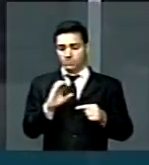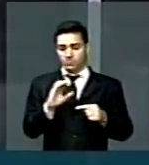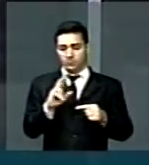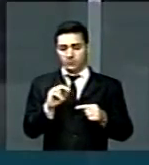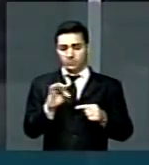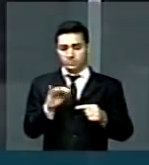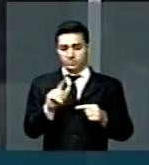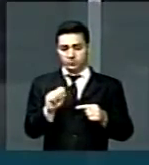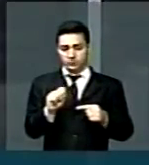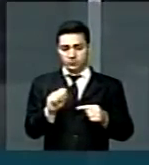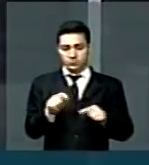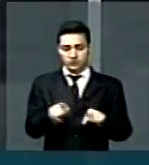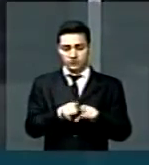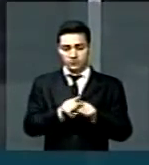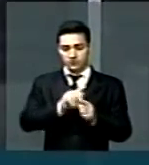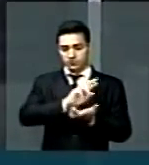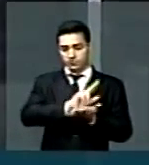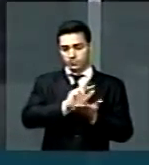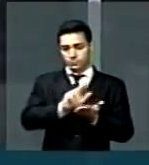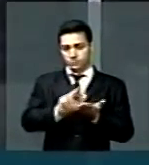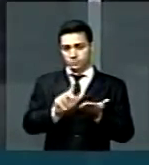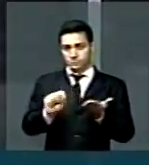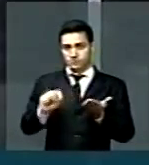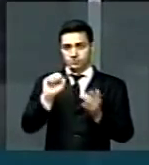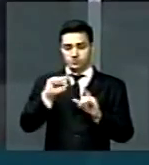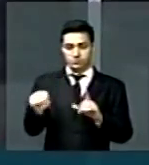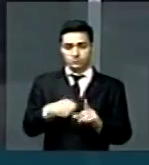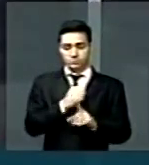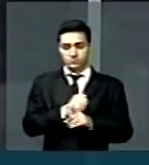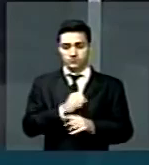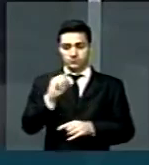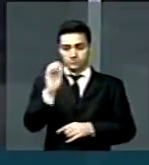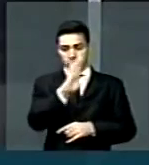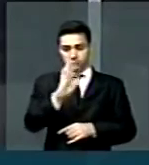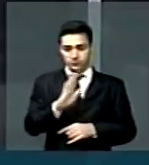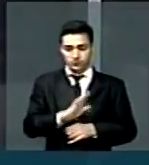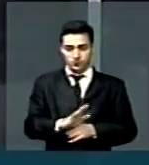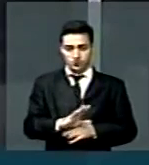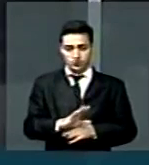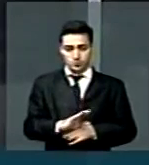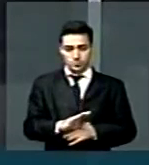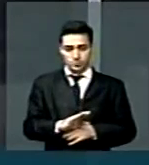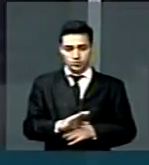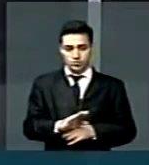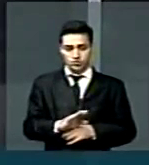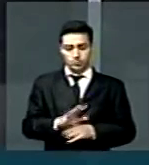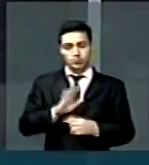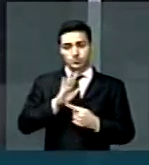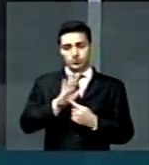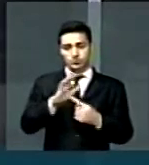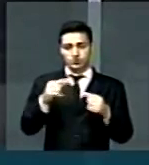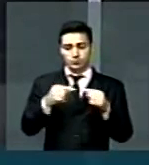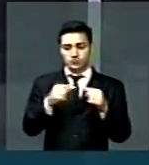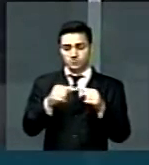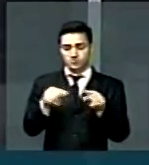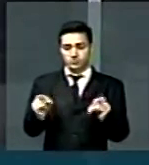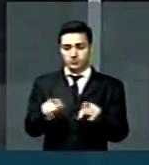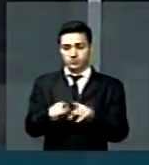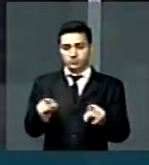vocación pluralista de esta sociedad brasileña. Reflete esta también la